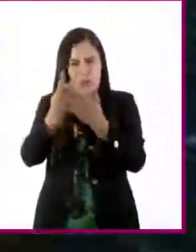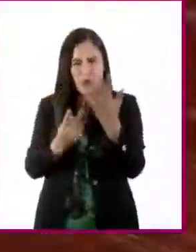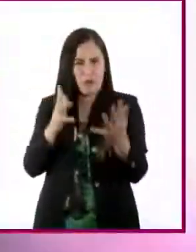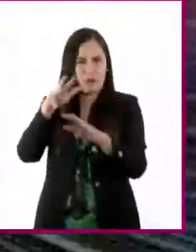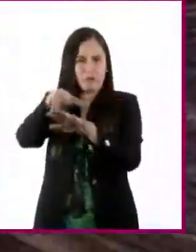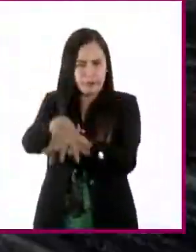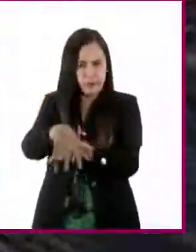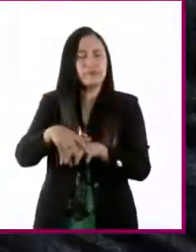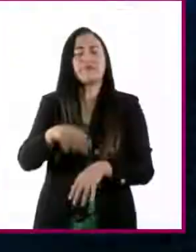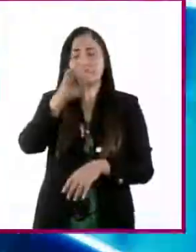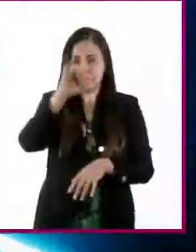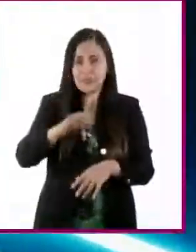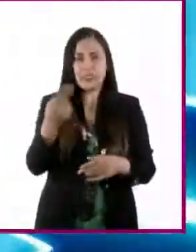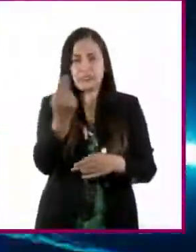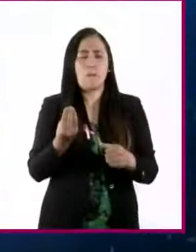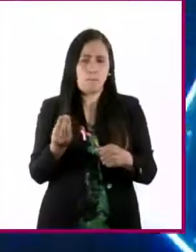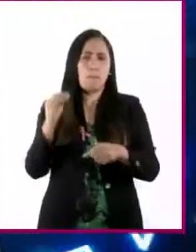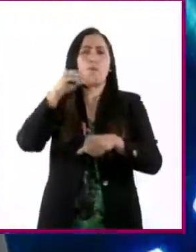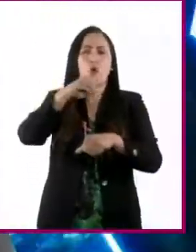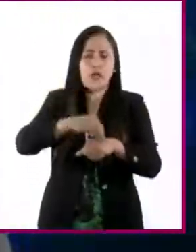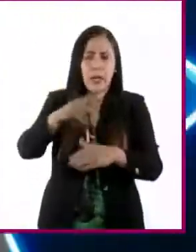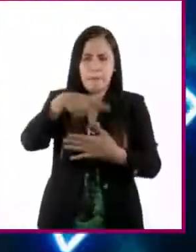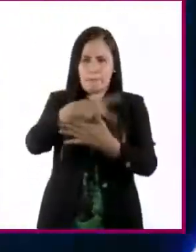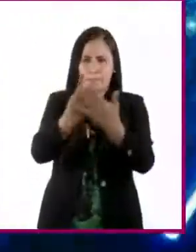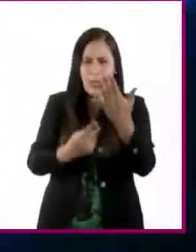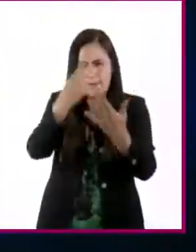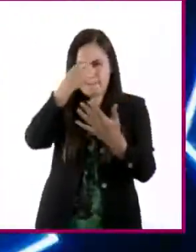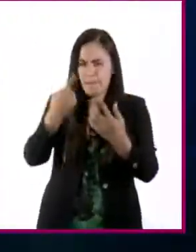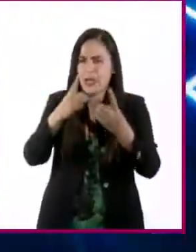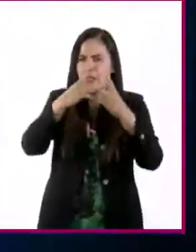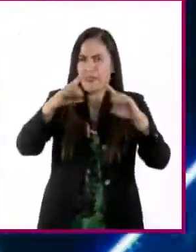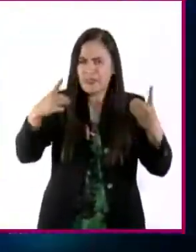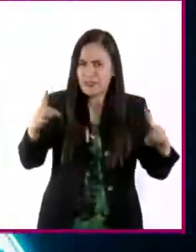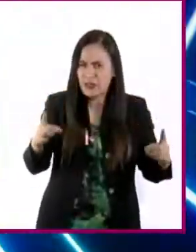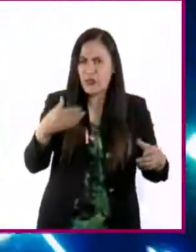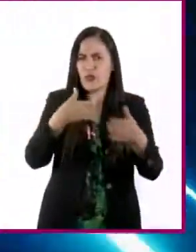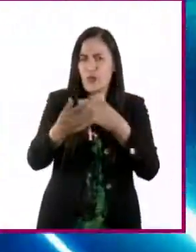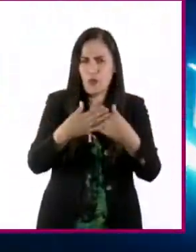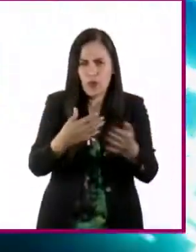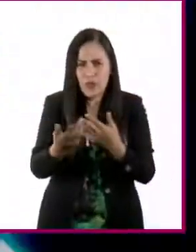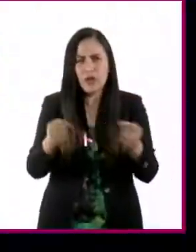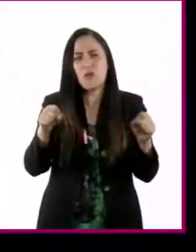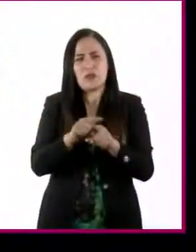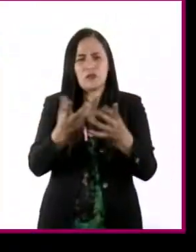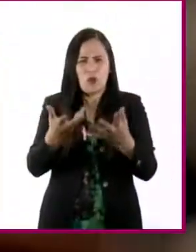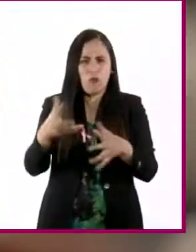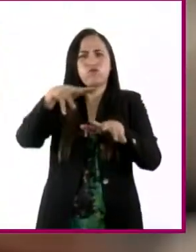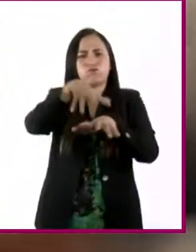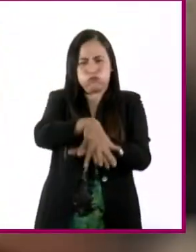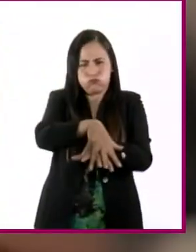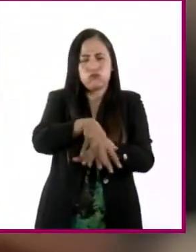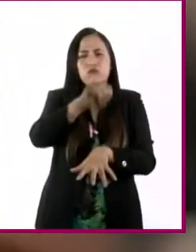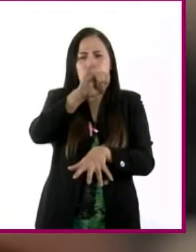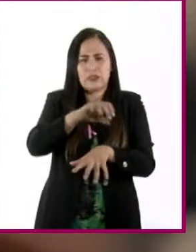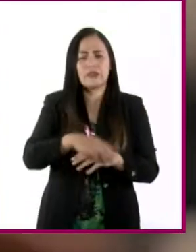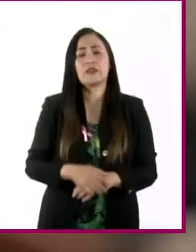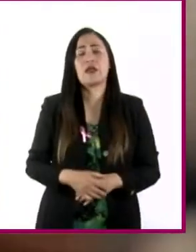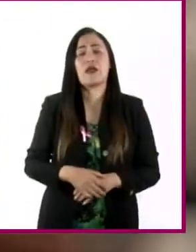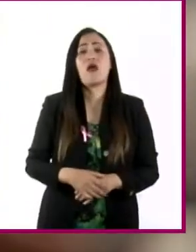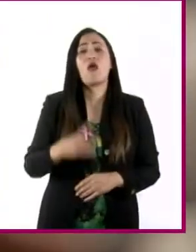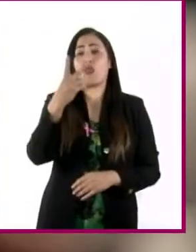y entender conceptos. De hecho, hay aplicaciones que los manejan. Otro recurso que ha demostrado ser bastante útil para lograr el aprendizaje de personas con discapacidad,